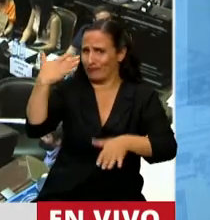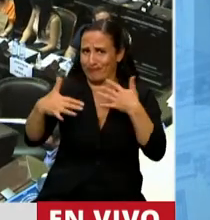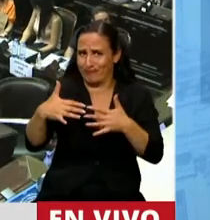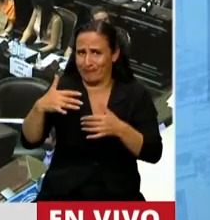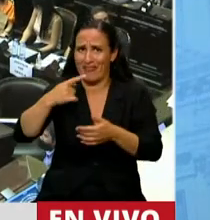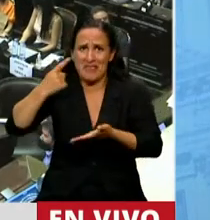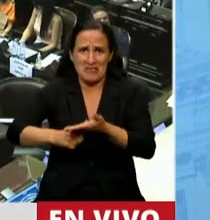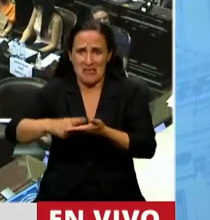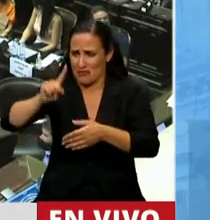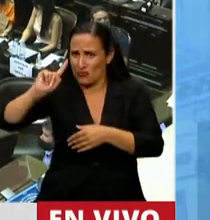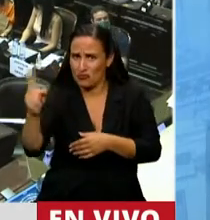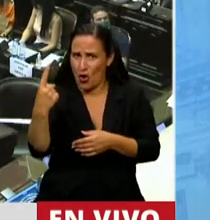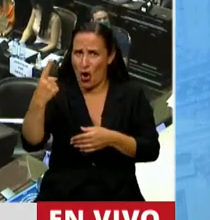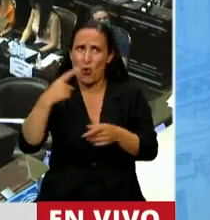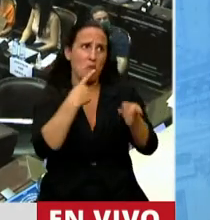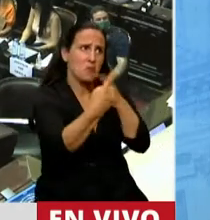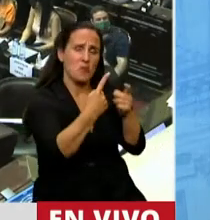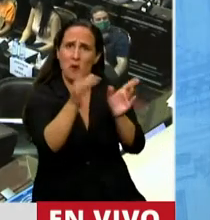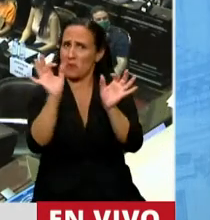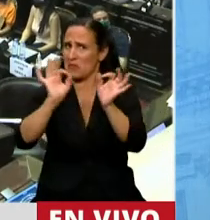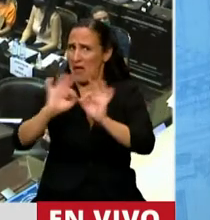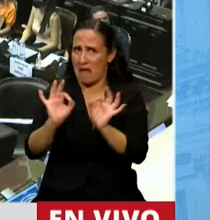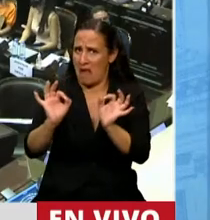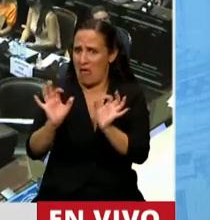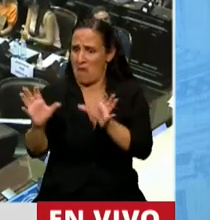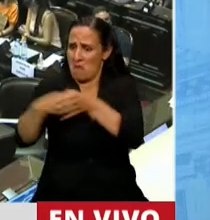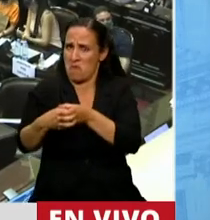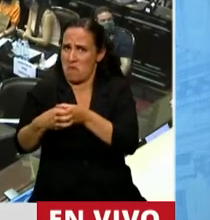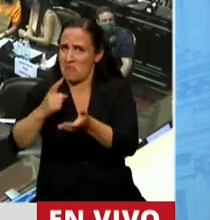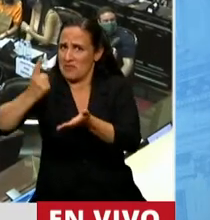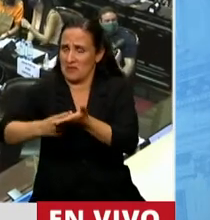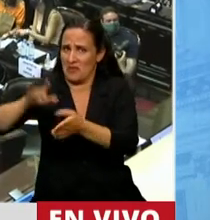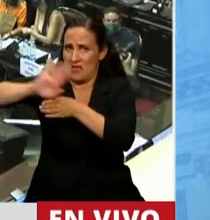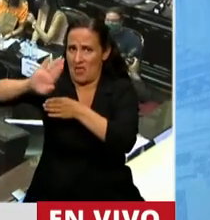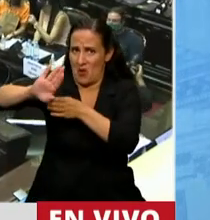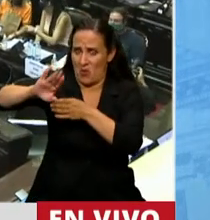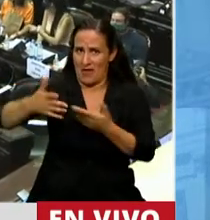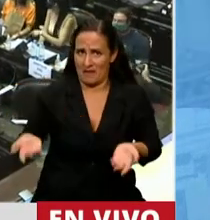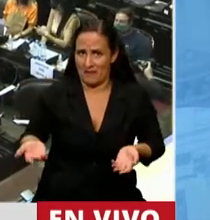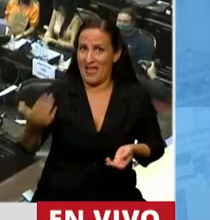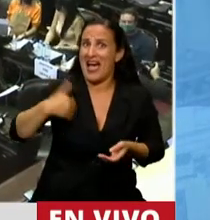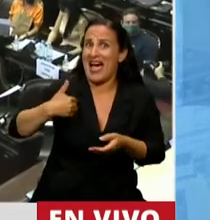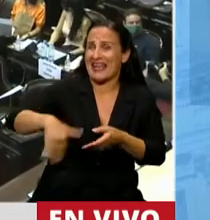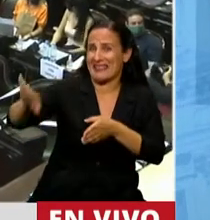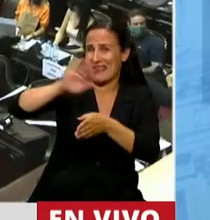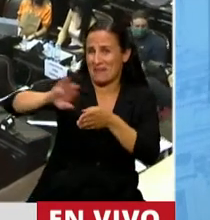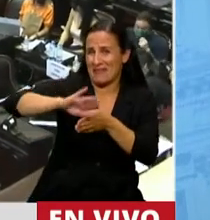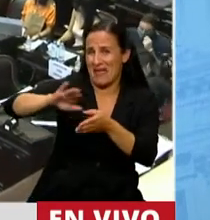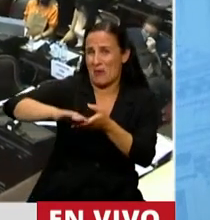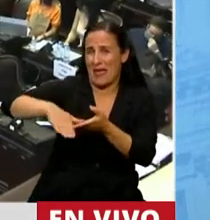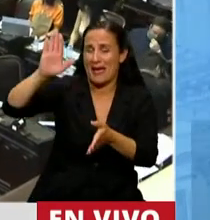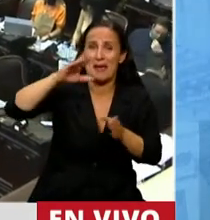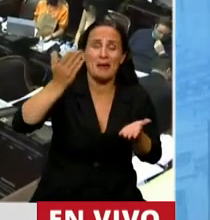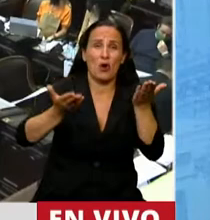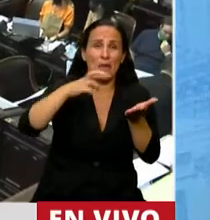discrecional inconsulta y corporativa entonces en deuda argentina está más del 90 por ciento de